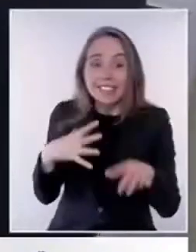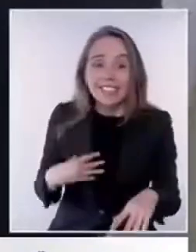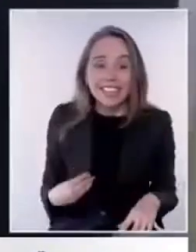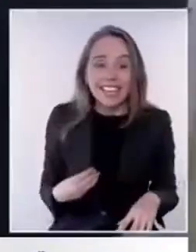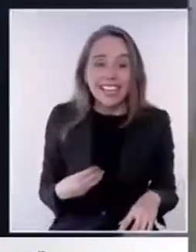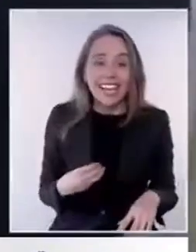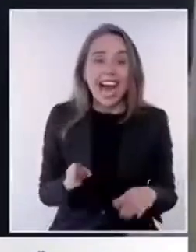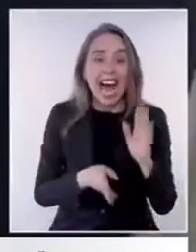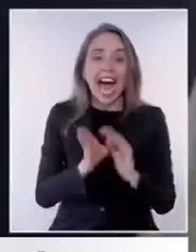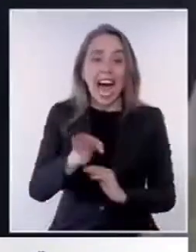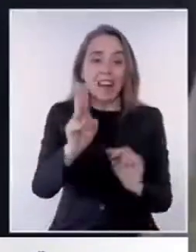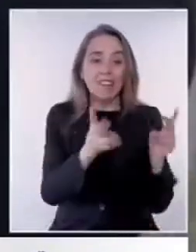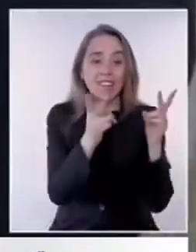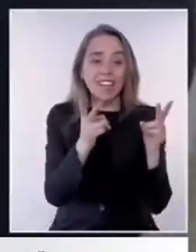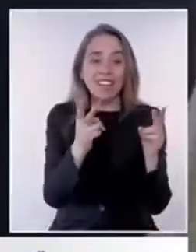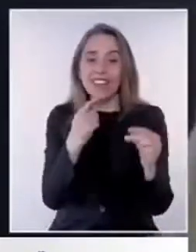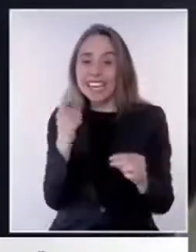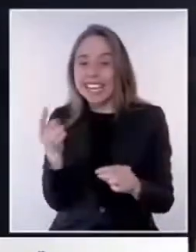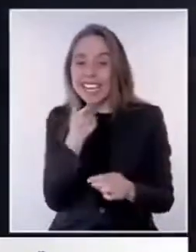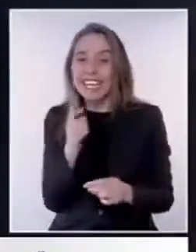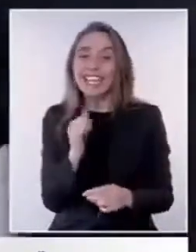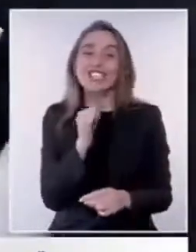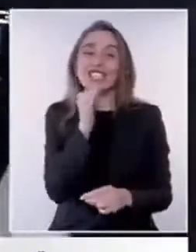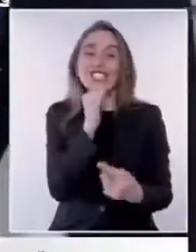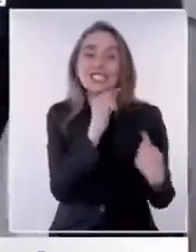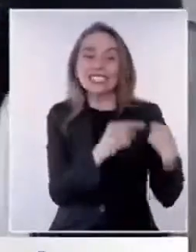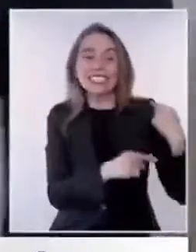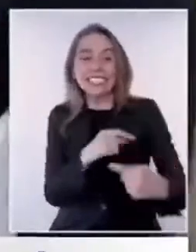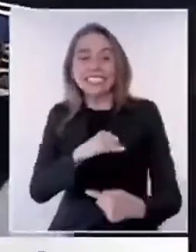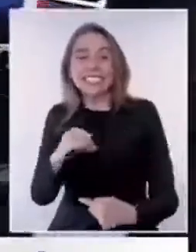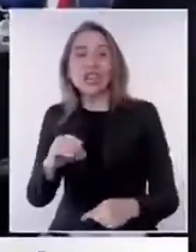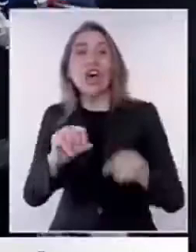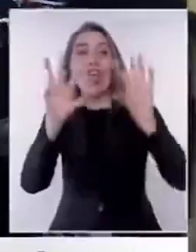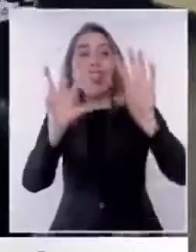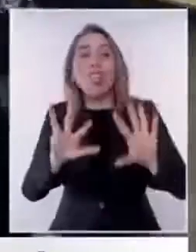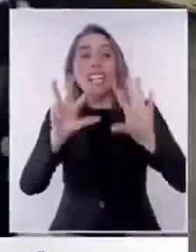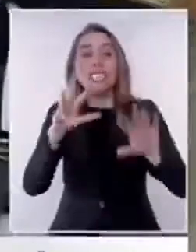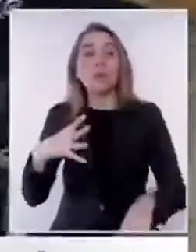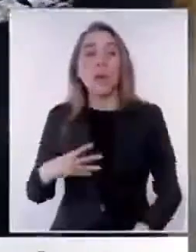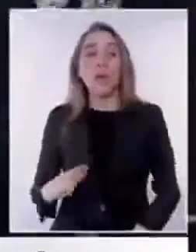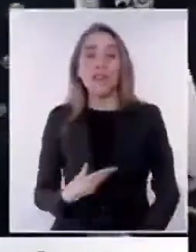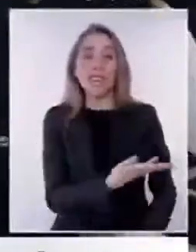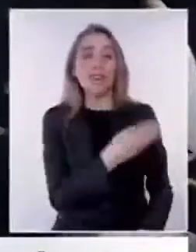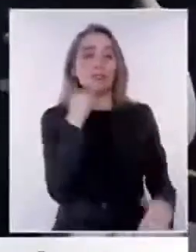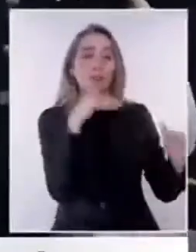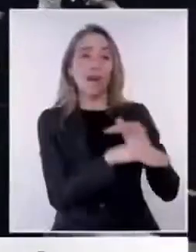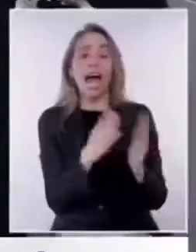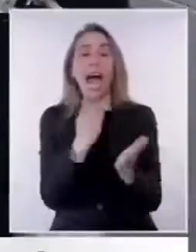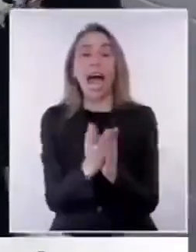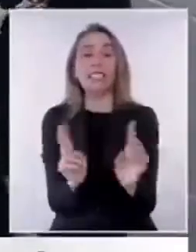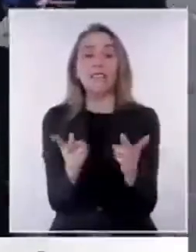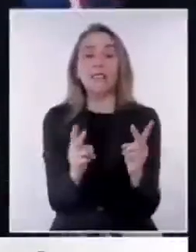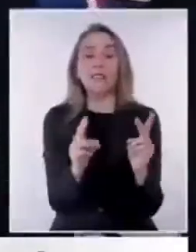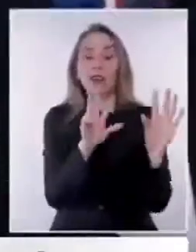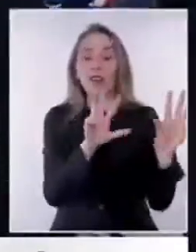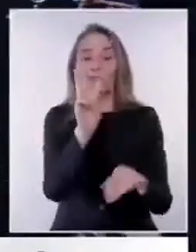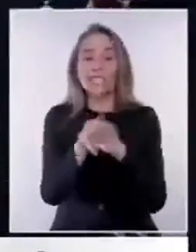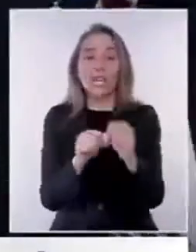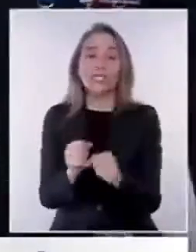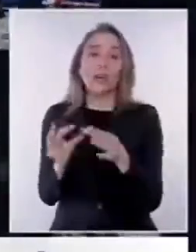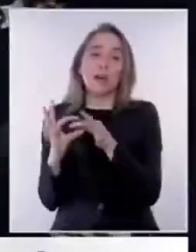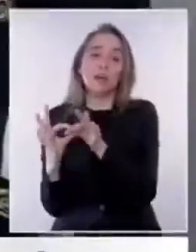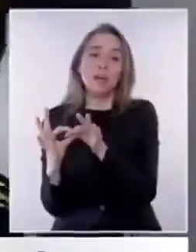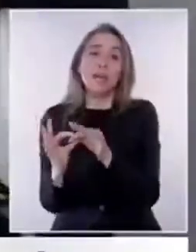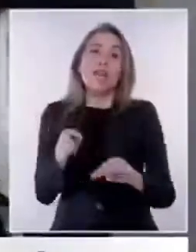¿Hay alguno que esté? Lo sabe. No sé si tiene 19 hijos. Sí, finalmente, hasta los 93 años él estuvo vinculado a